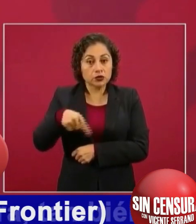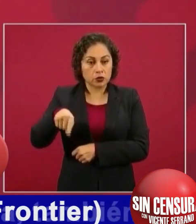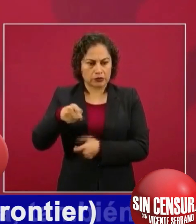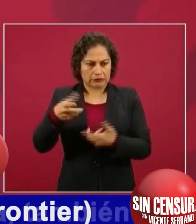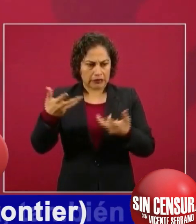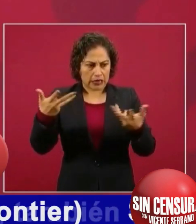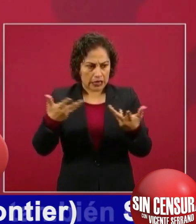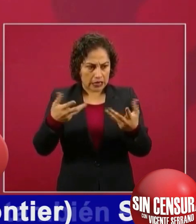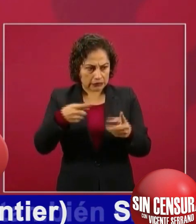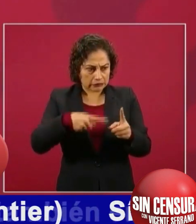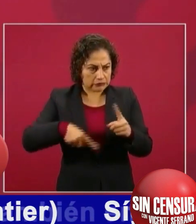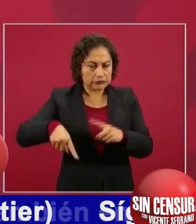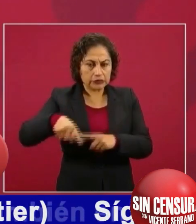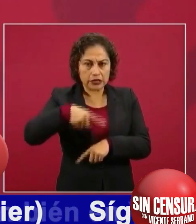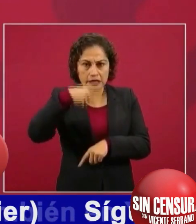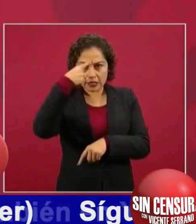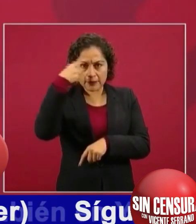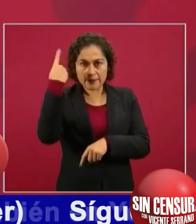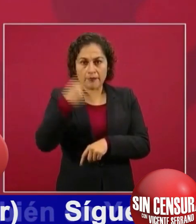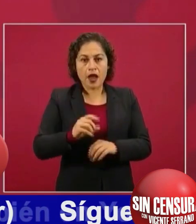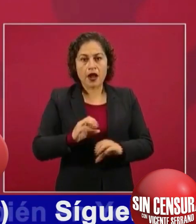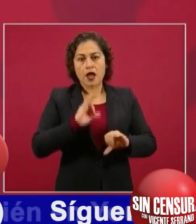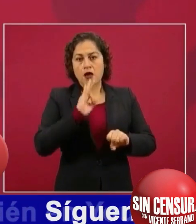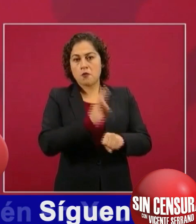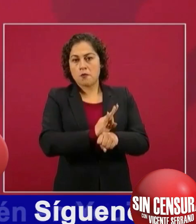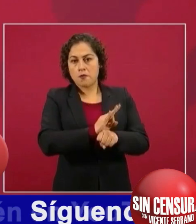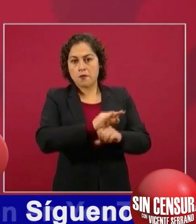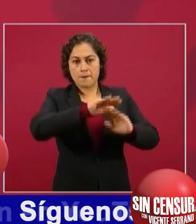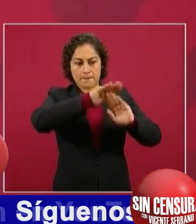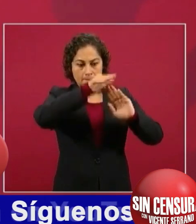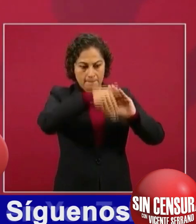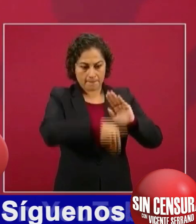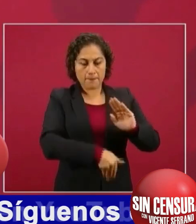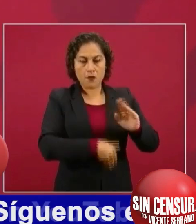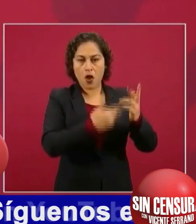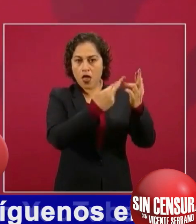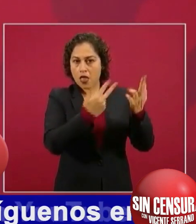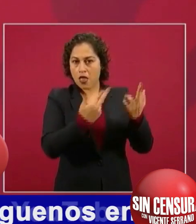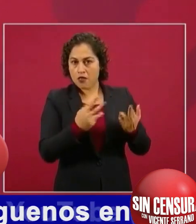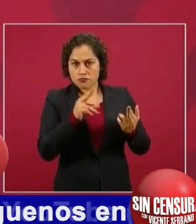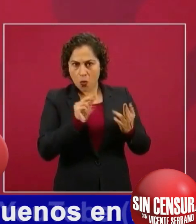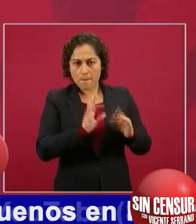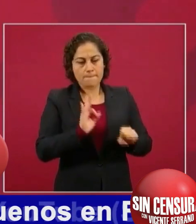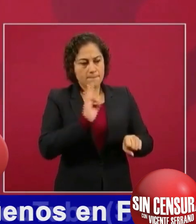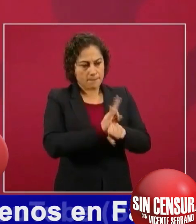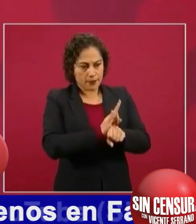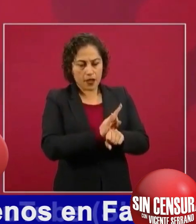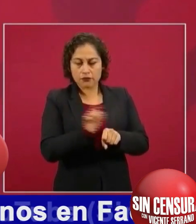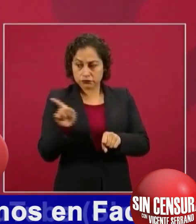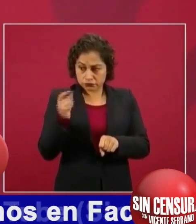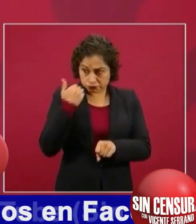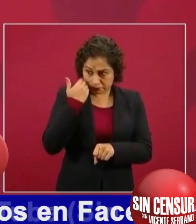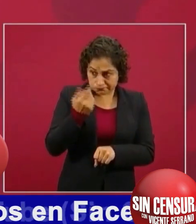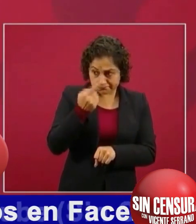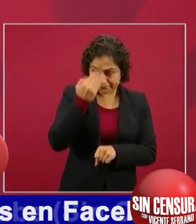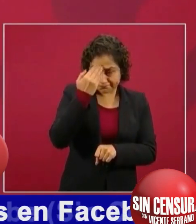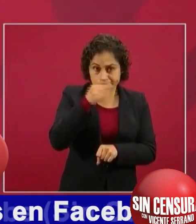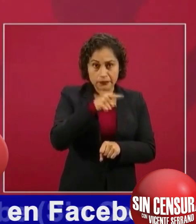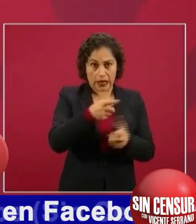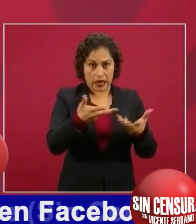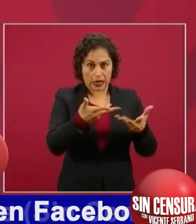que se rompiera la presa, que lo hiciéramos gradualmente, poco a